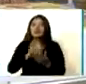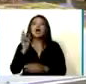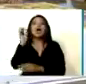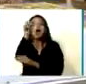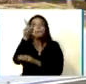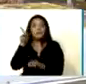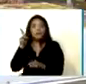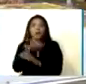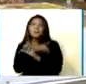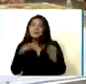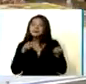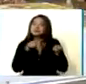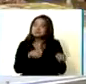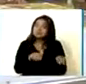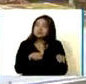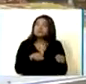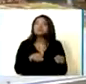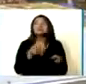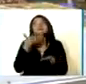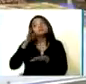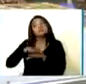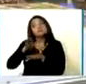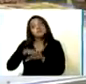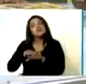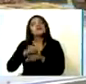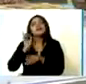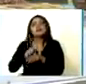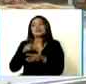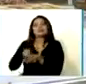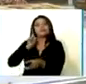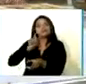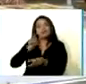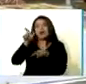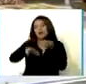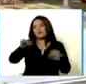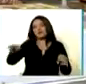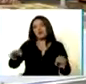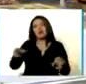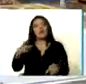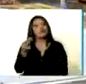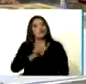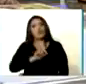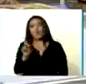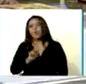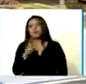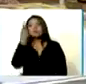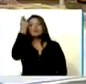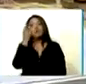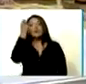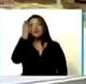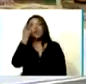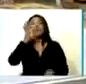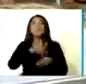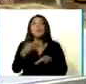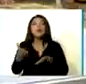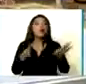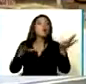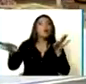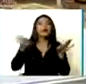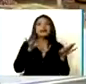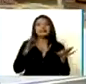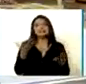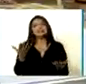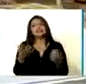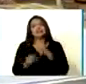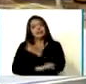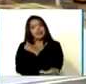ellos van a hacer esa premisa, tenía que incorporar a estos ciudadanos que no son diputados porque fueron electos bajo un fraude